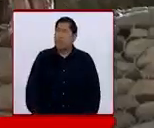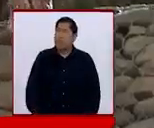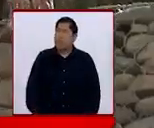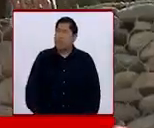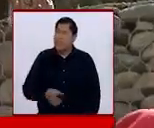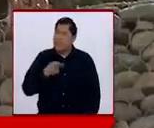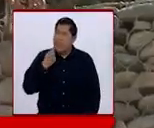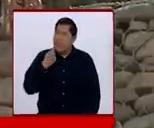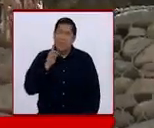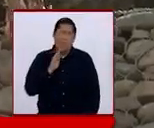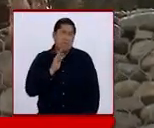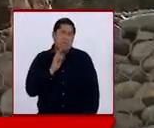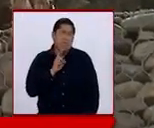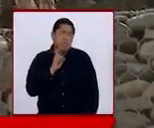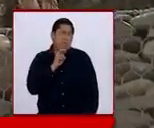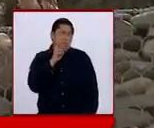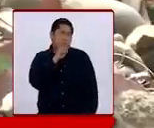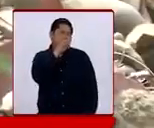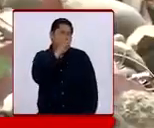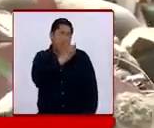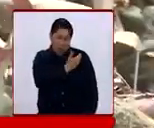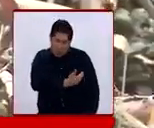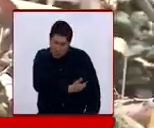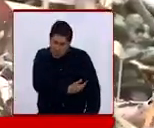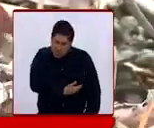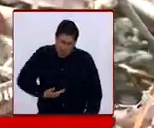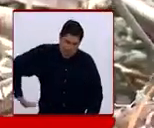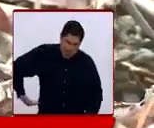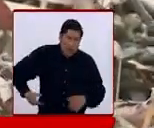Dice que está más arriba medio cuerpo.